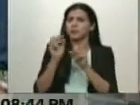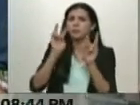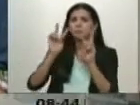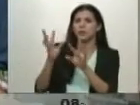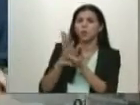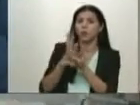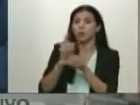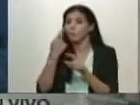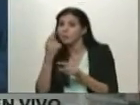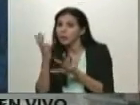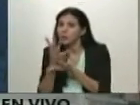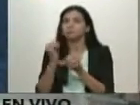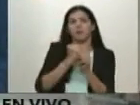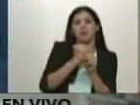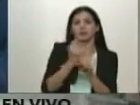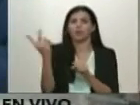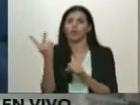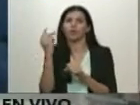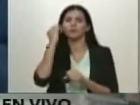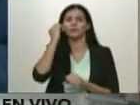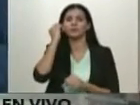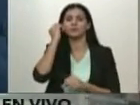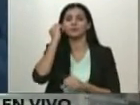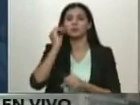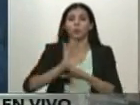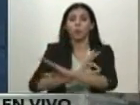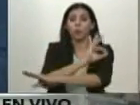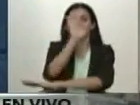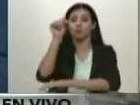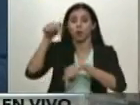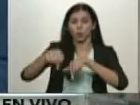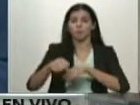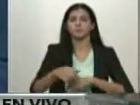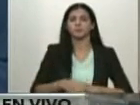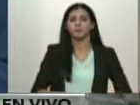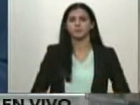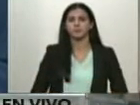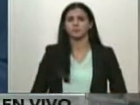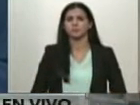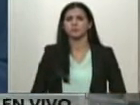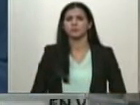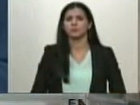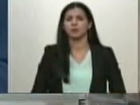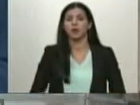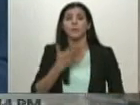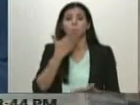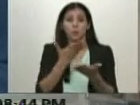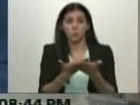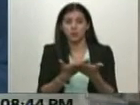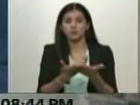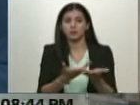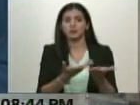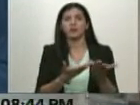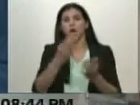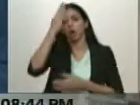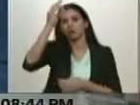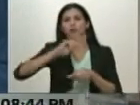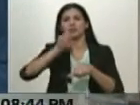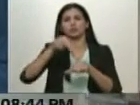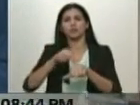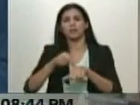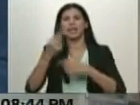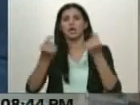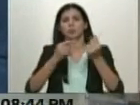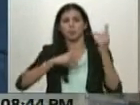pero trabajando. Y hoy, bueno, nos hemos dedicado todo el día. He recibido las propuestas del Consejo Nacional de la Economía